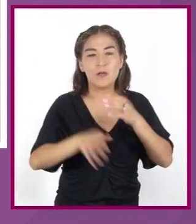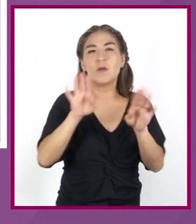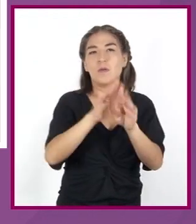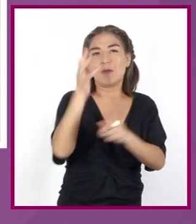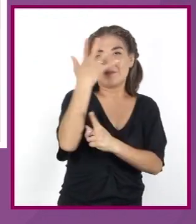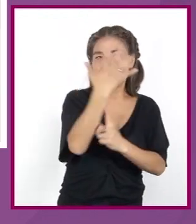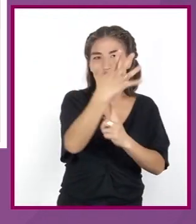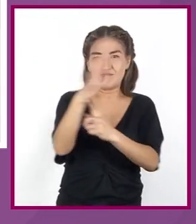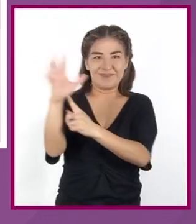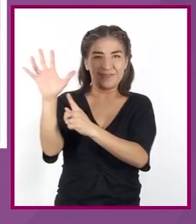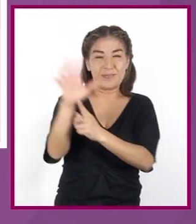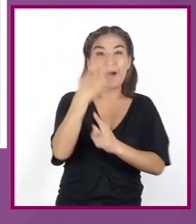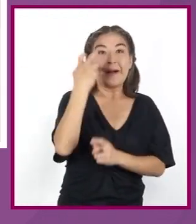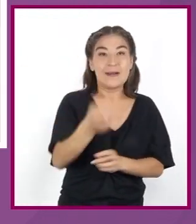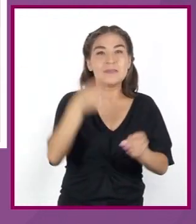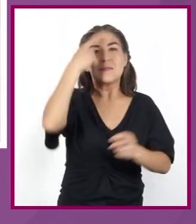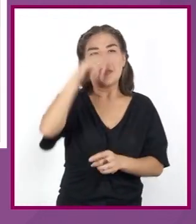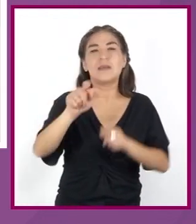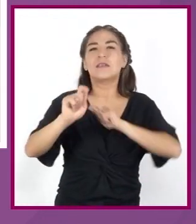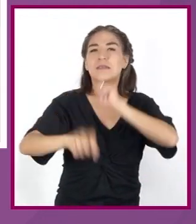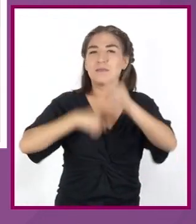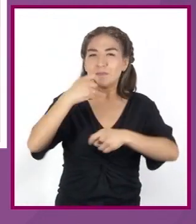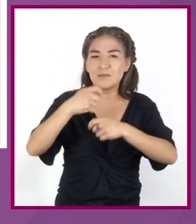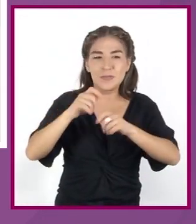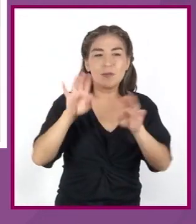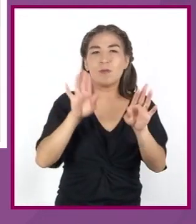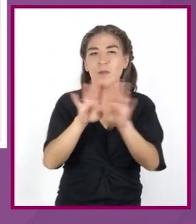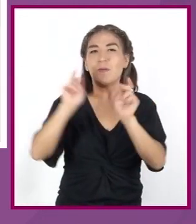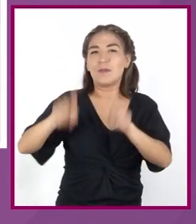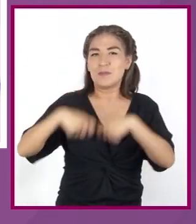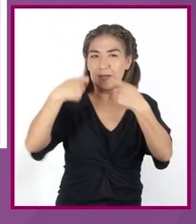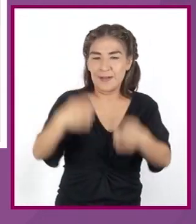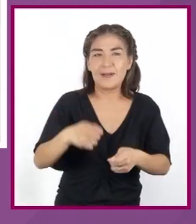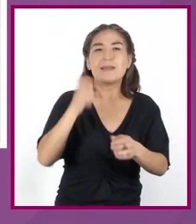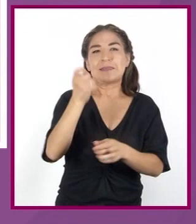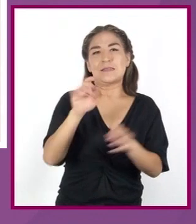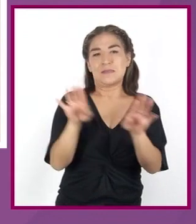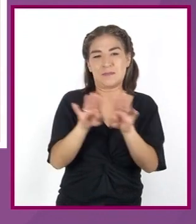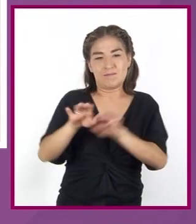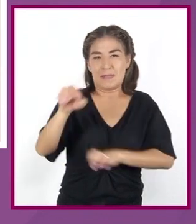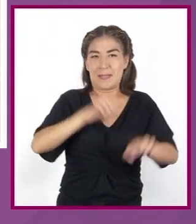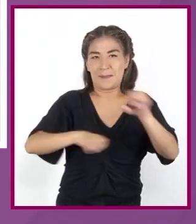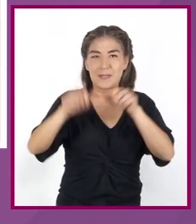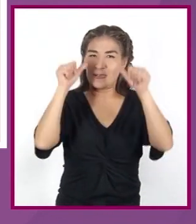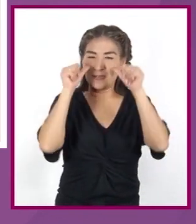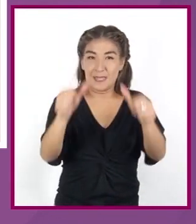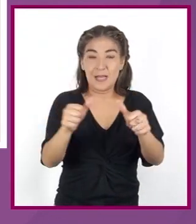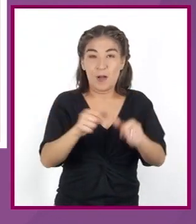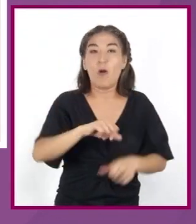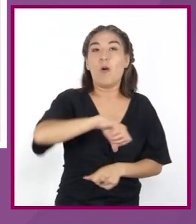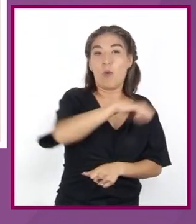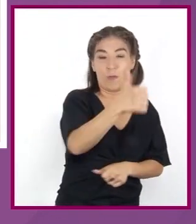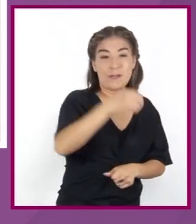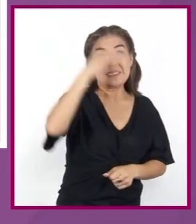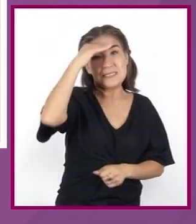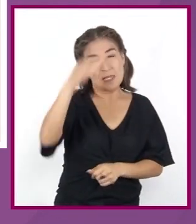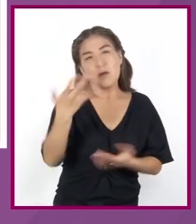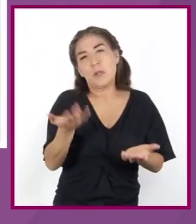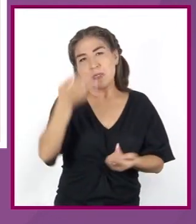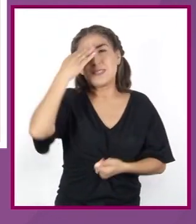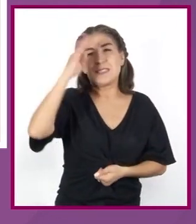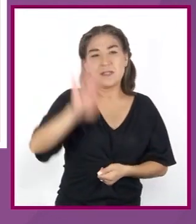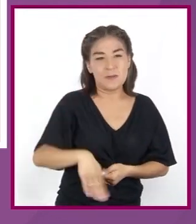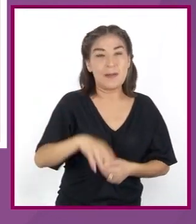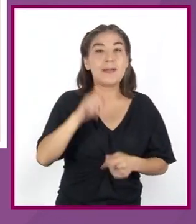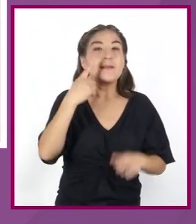satelital, a quien en lo sucesivo se le denominará la empresa, y por la otra parte el señor o la señora